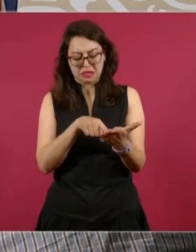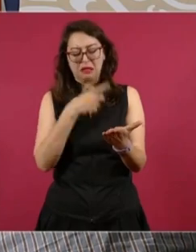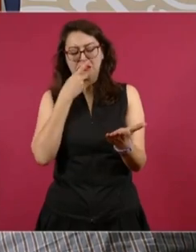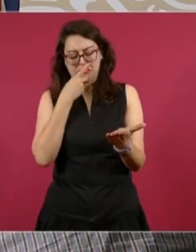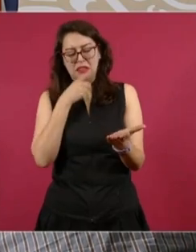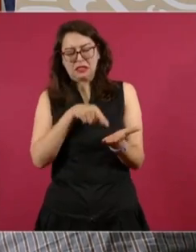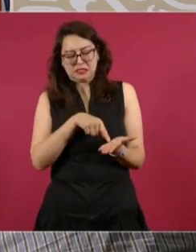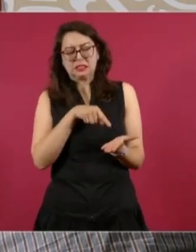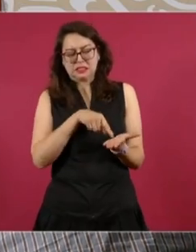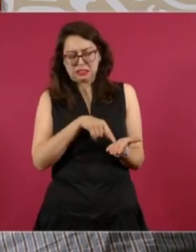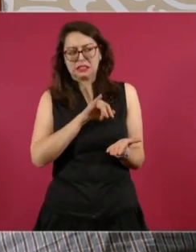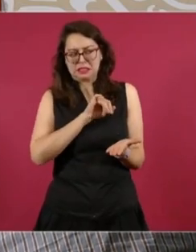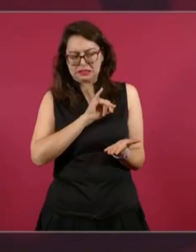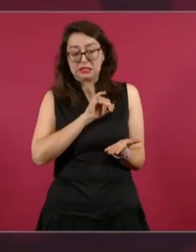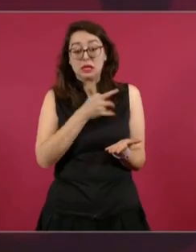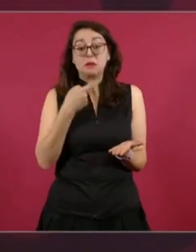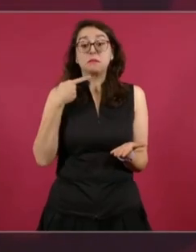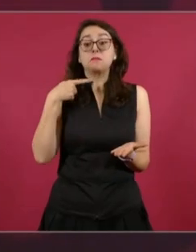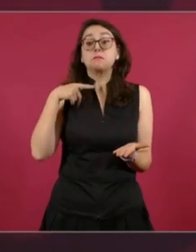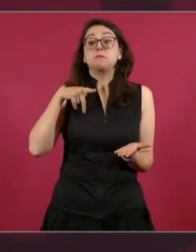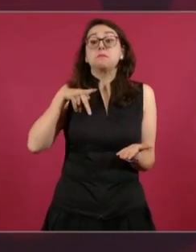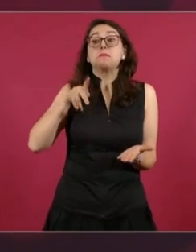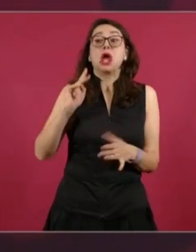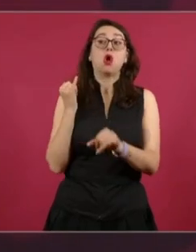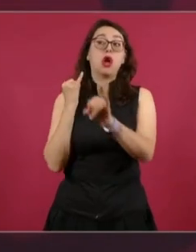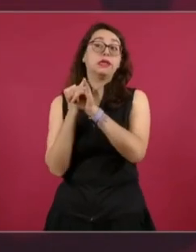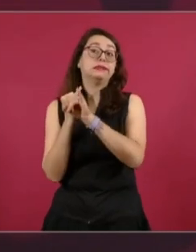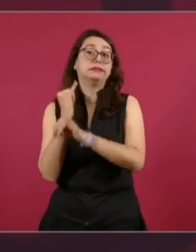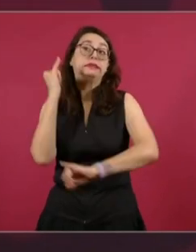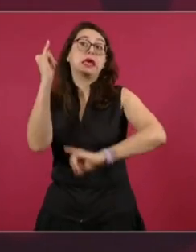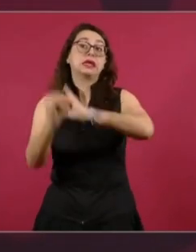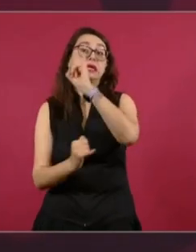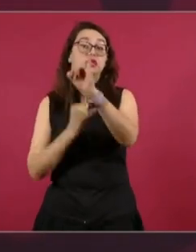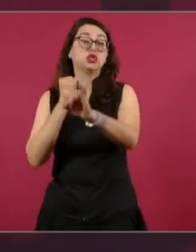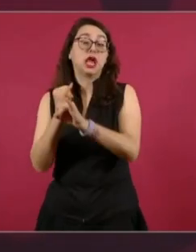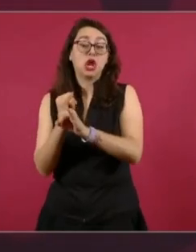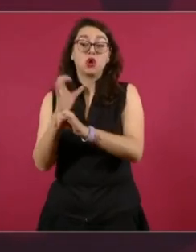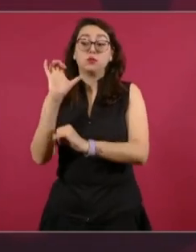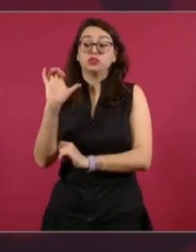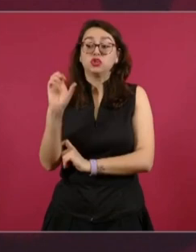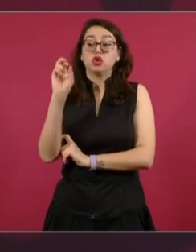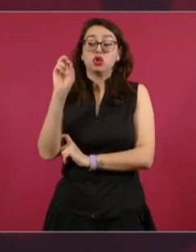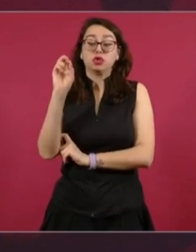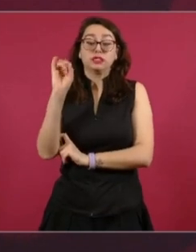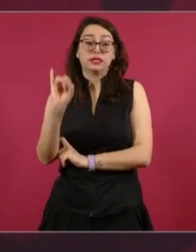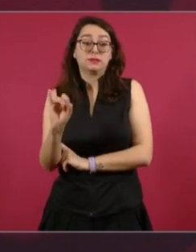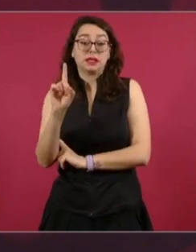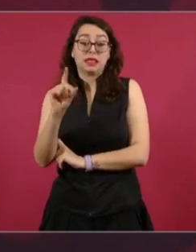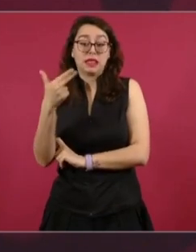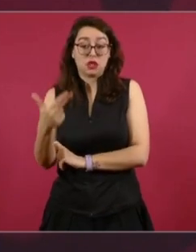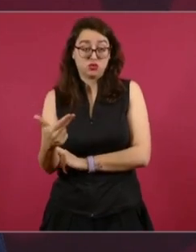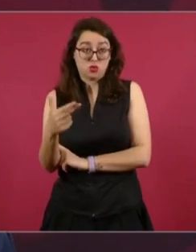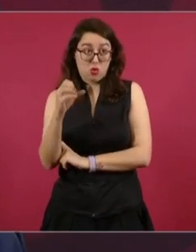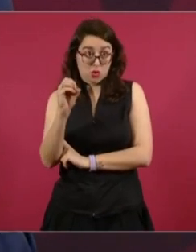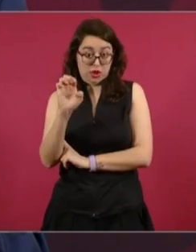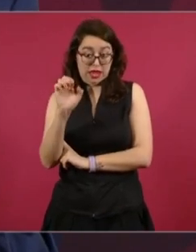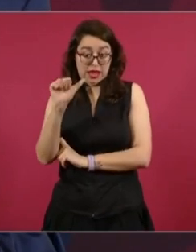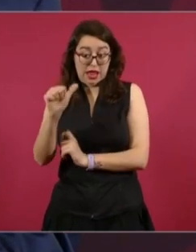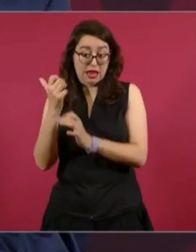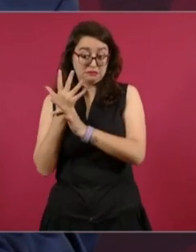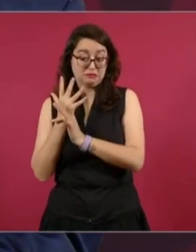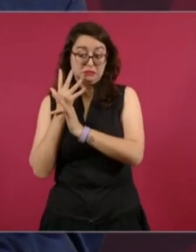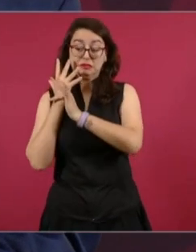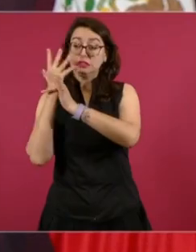en las resoluciones de la Comisión Interamericana de Derechos Humanos, de la OEA, dice que no